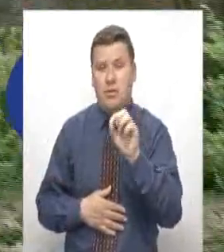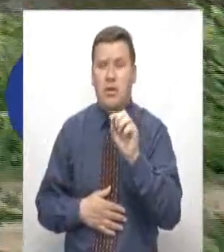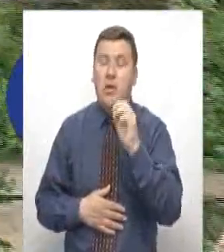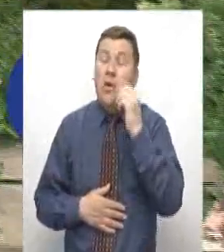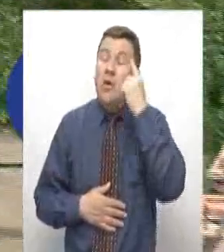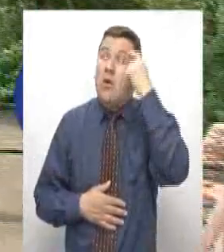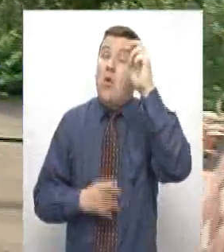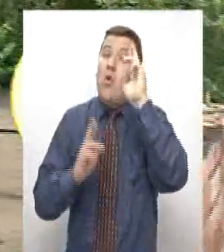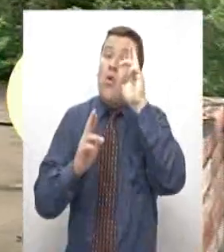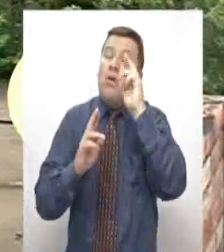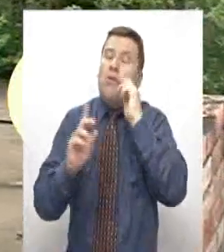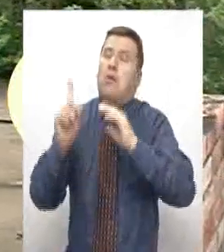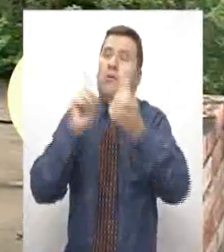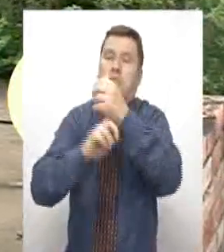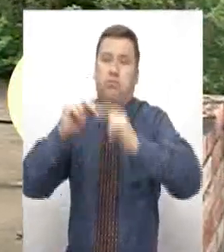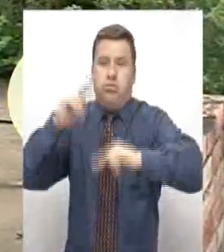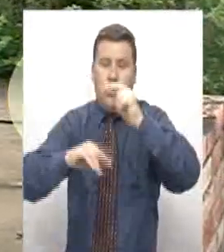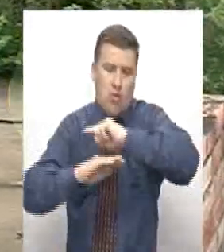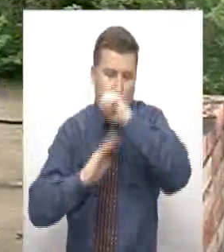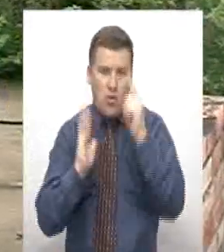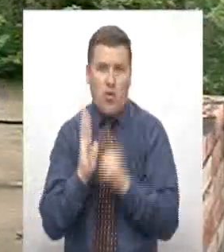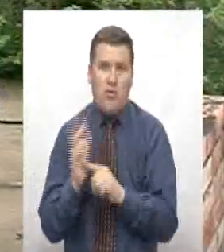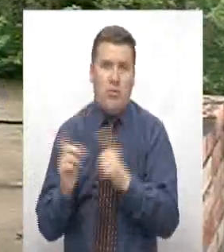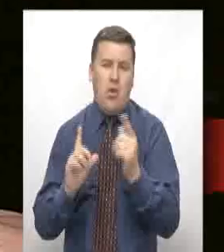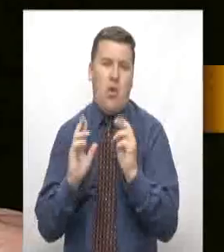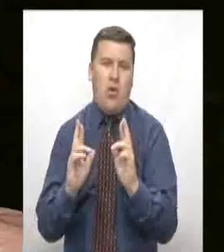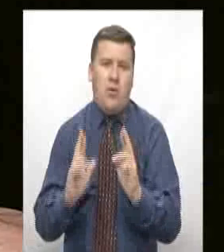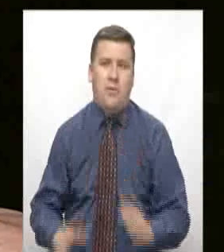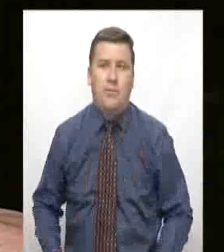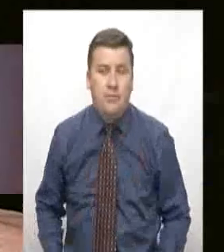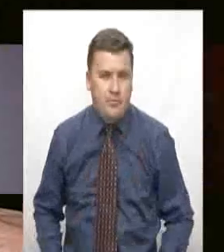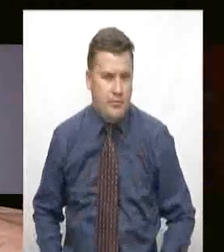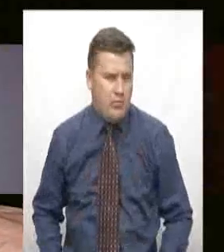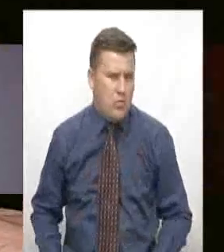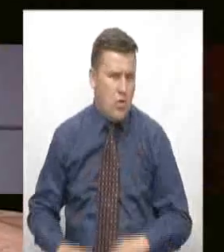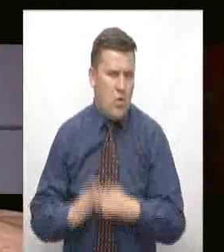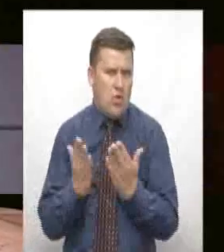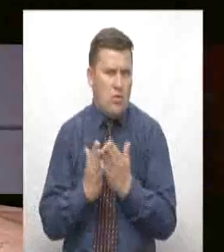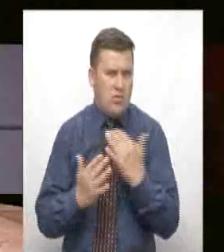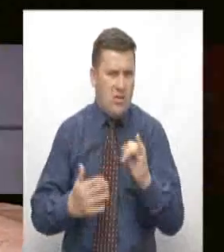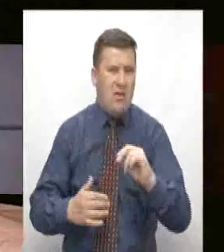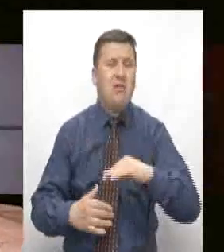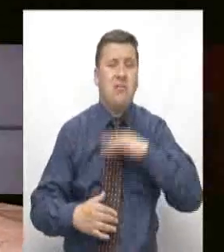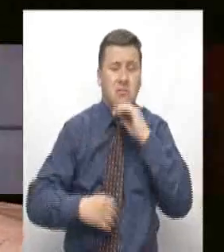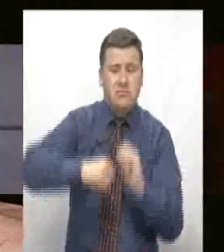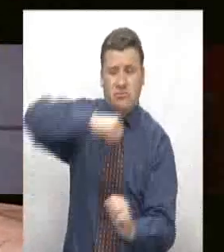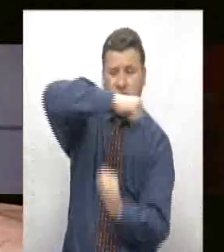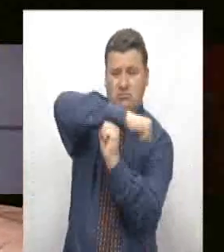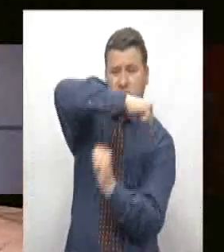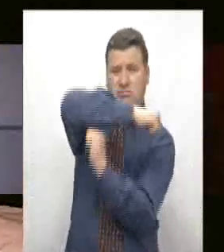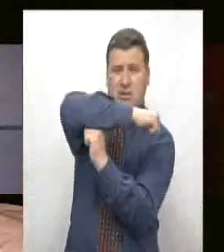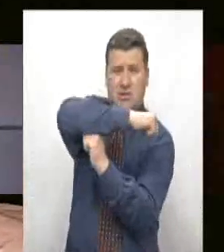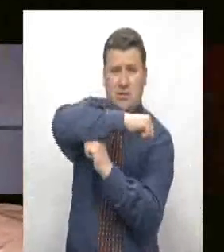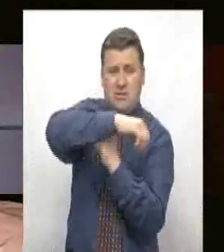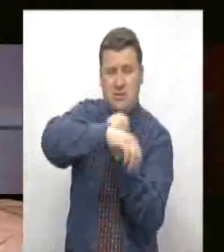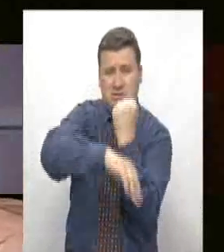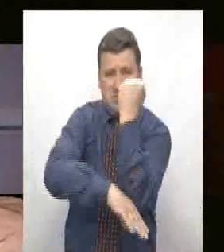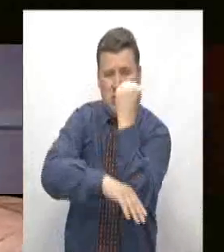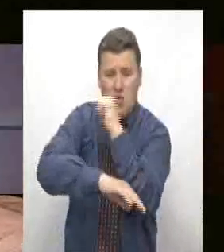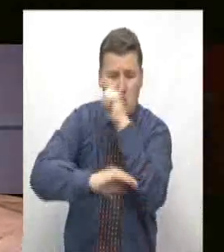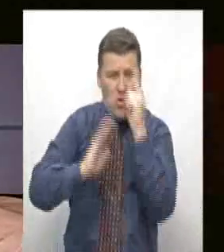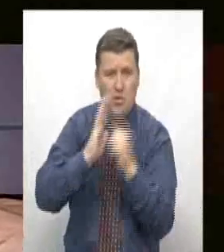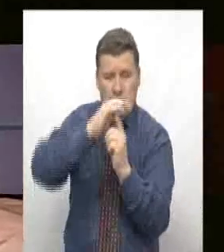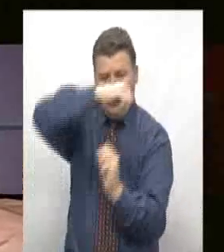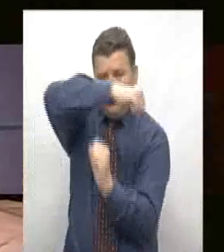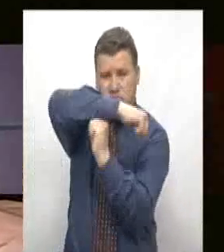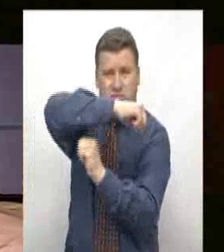ver algún día este proyecto completamente terminado. Un megacolegio que ya tiene las bases, las raíces, la estructura